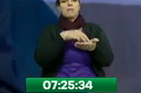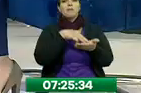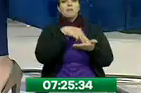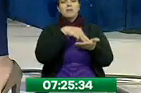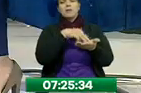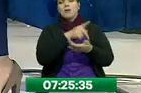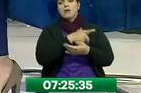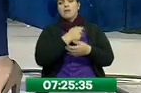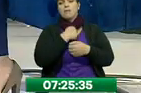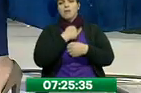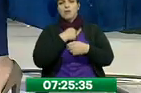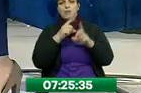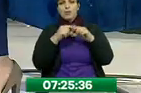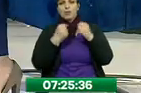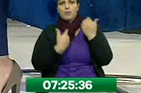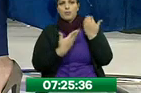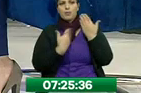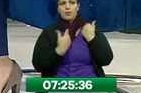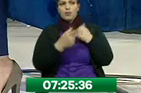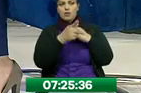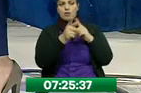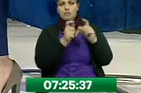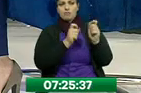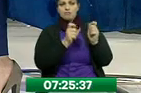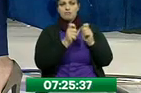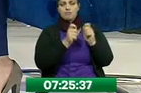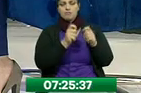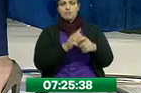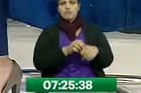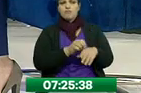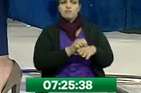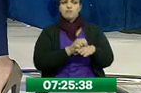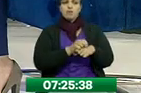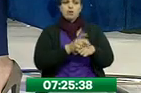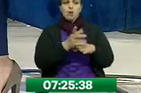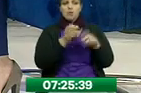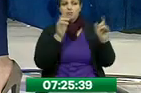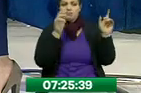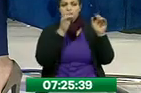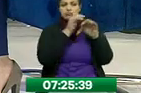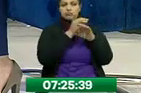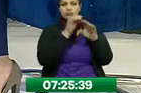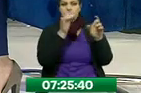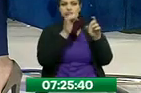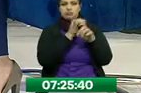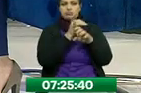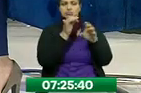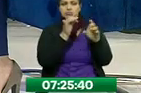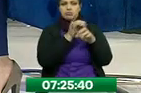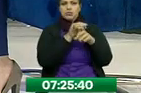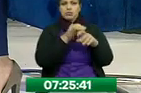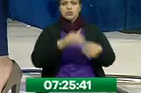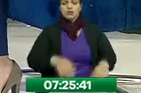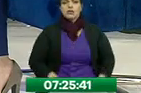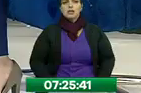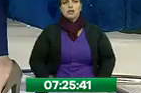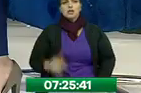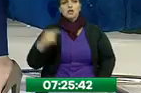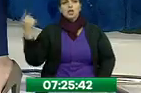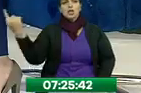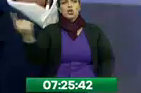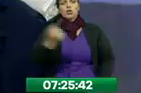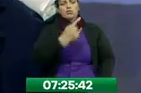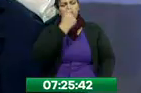proceda el Consejo? No se trata de que yo tenga o no tenga dudas. Pero usted quienes es candidato. No deben de tener dudas son los ciudadanos. Hay que